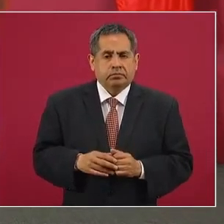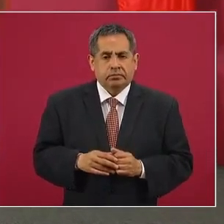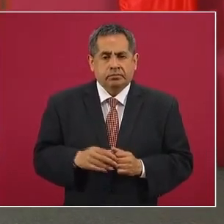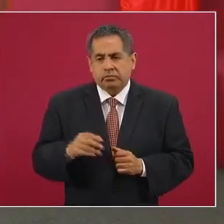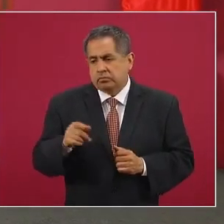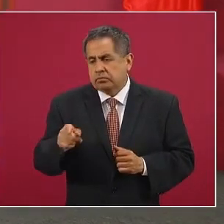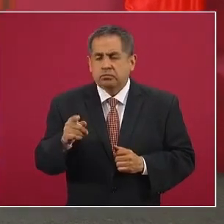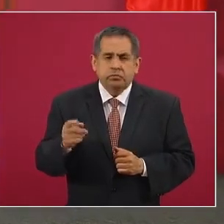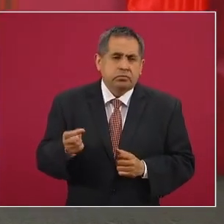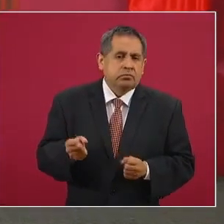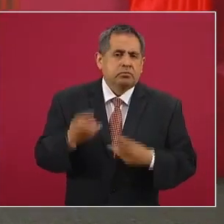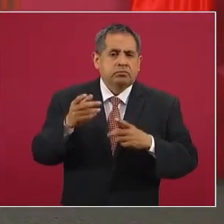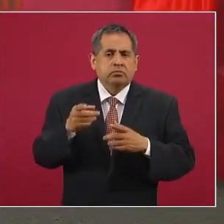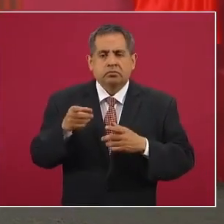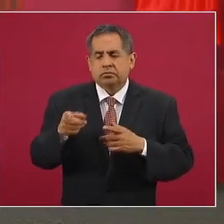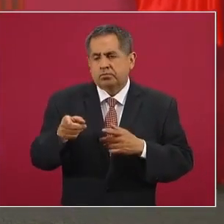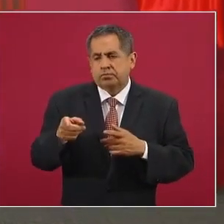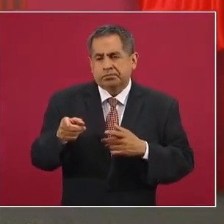cuánto